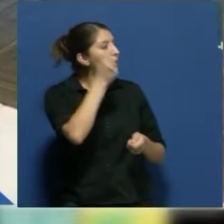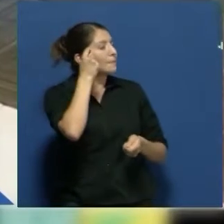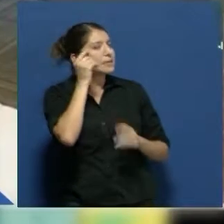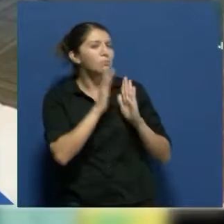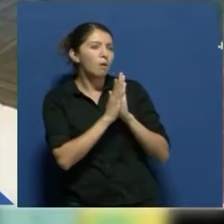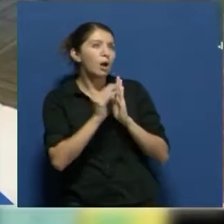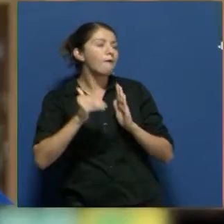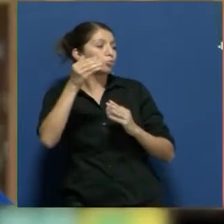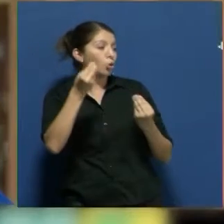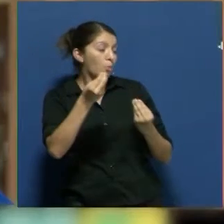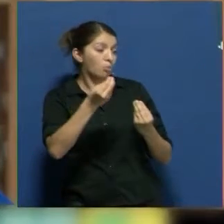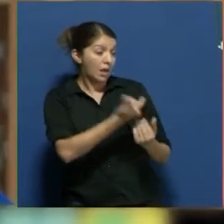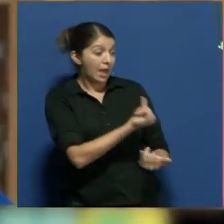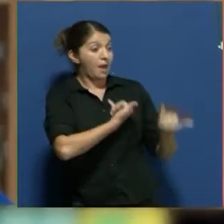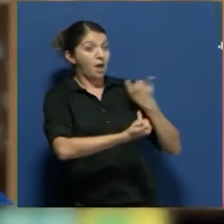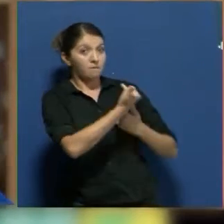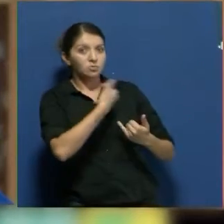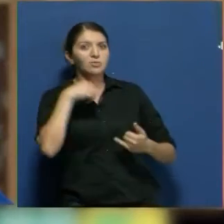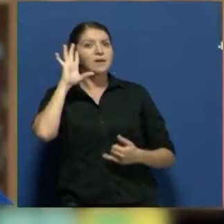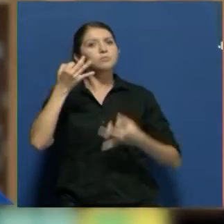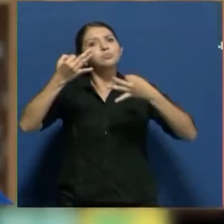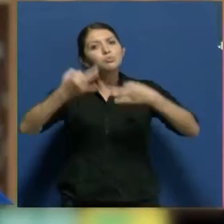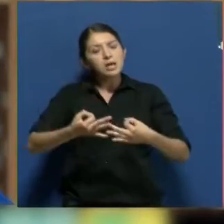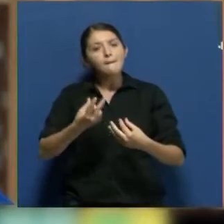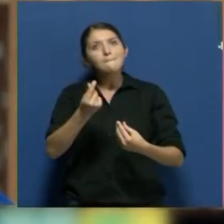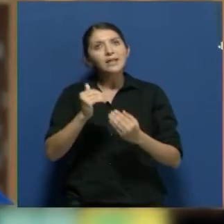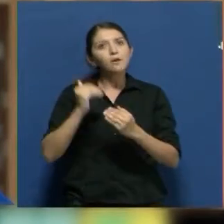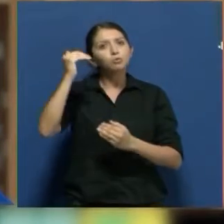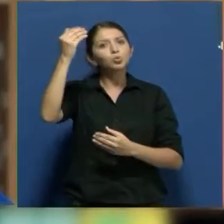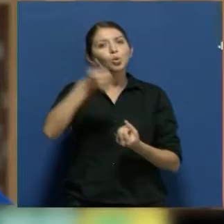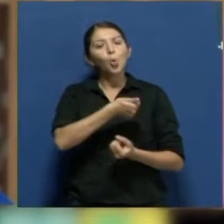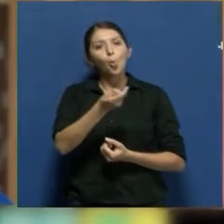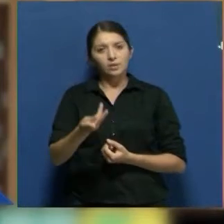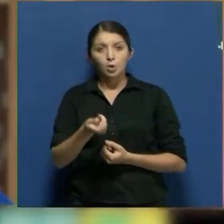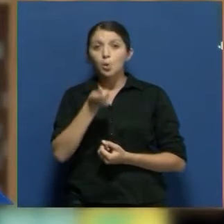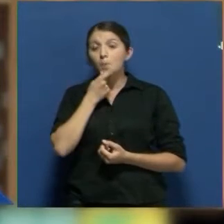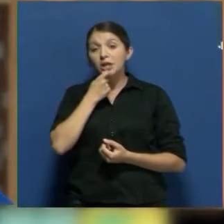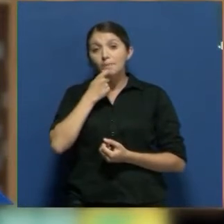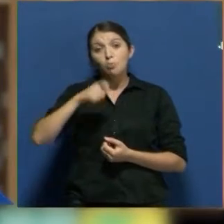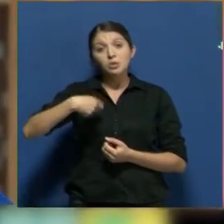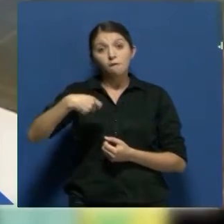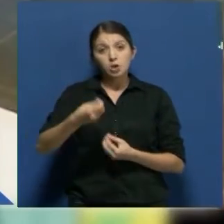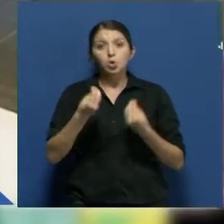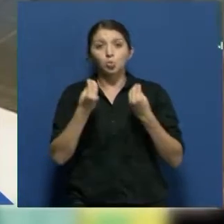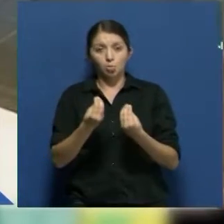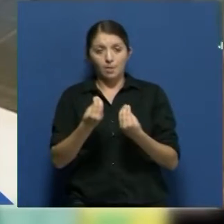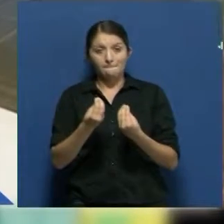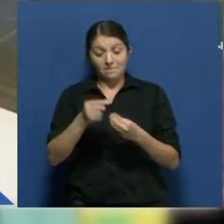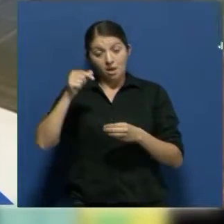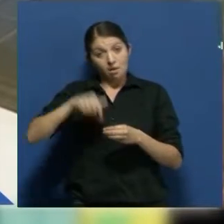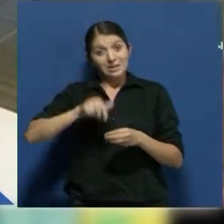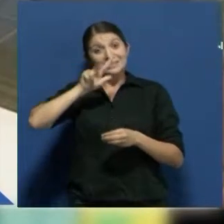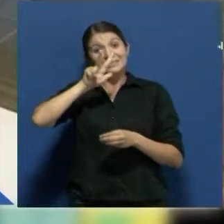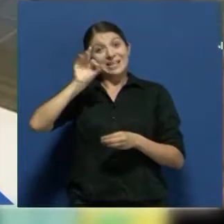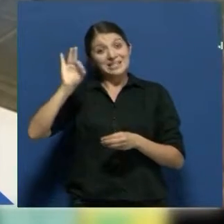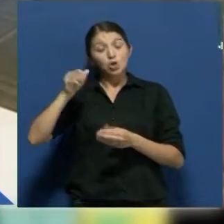bien posicionada, de cuánto dinero estamos hablando si esto se hubiera puesto, supongamos, en un plazo fijo. Claro. Es decir, estamos hablando de 300 millones de